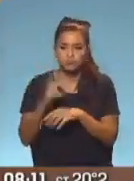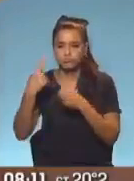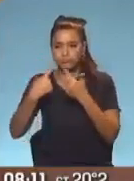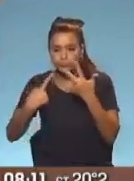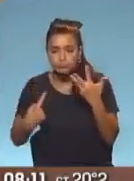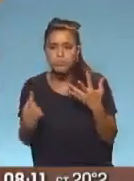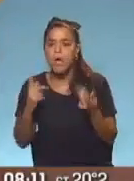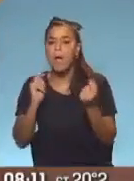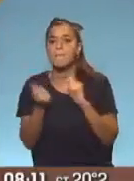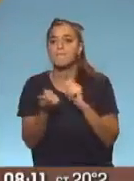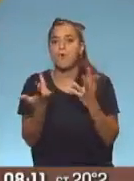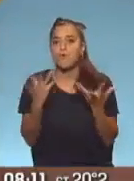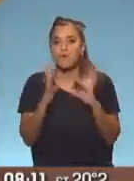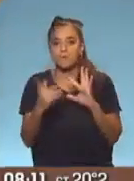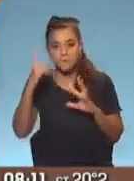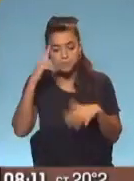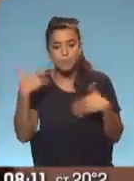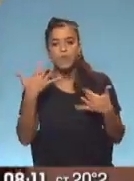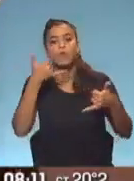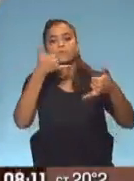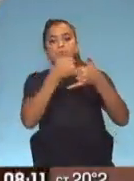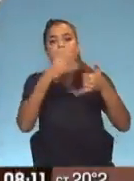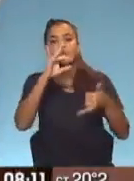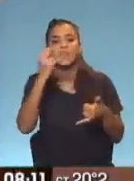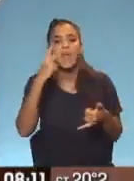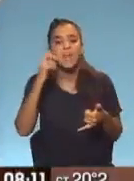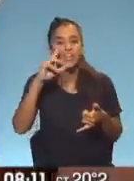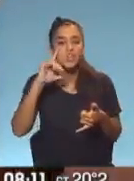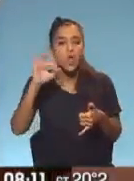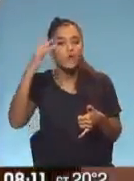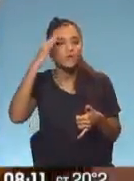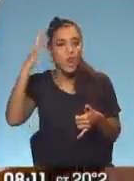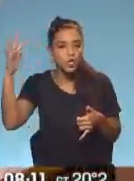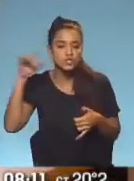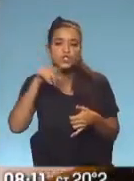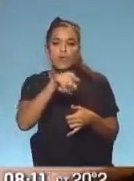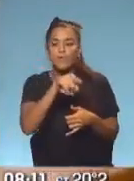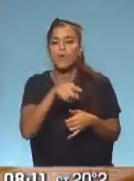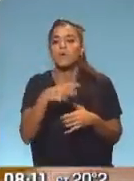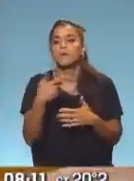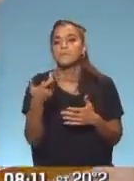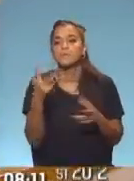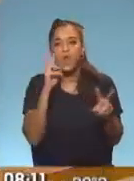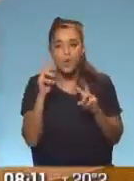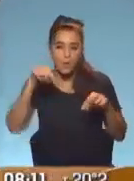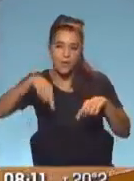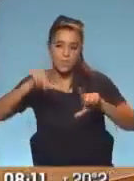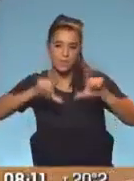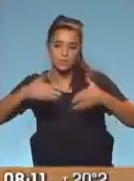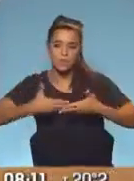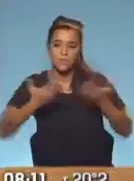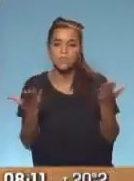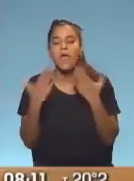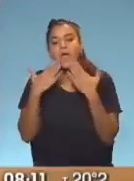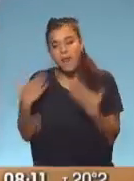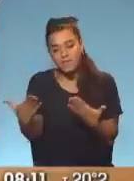cambios de paradigmas? Bueno, por eso estamos en comunicación telefónica con Darío Steinreicher, el filósofo. Habitualmente lo vemos por aquí en Televisión claro Pública que sí. Y